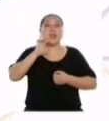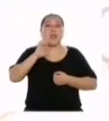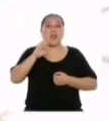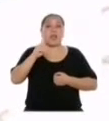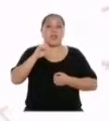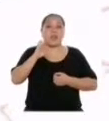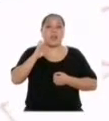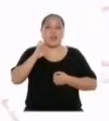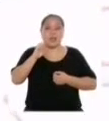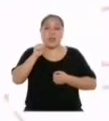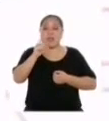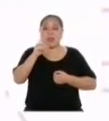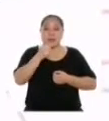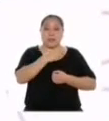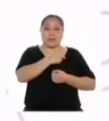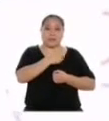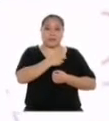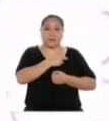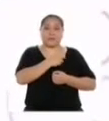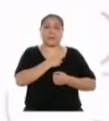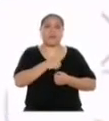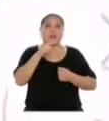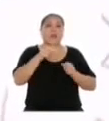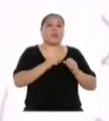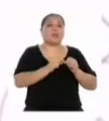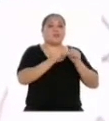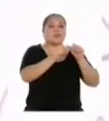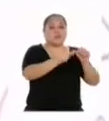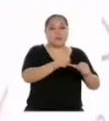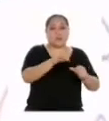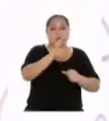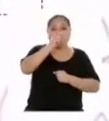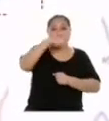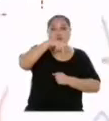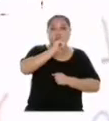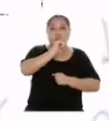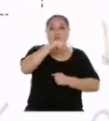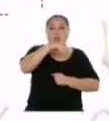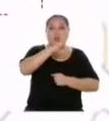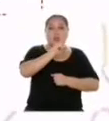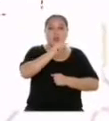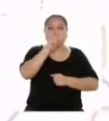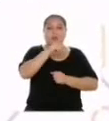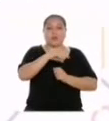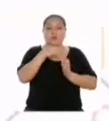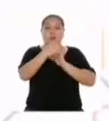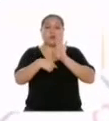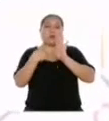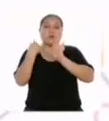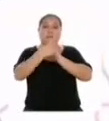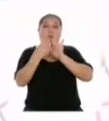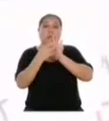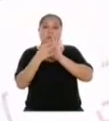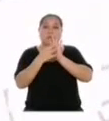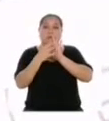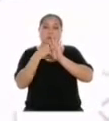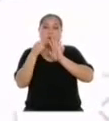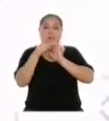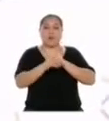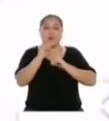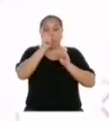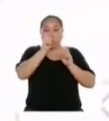es cuantitativa continua, por lo que se puede representar con un histograma o con un gráfico circular o uno de